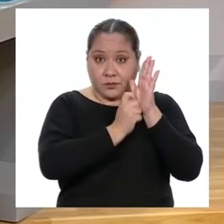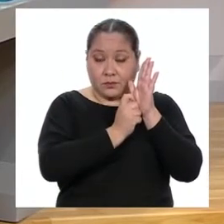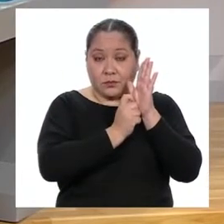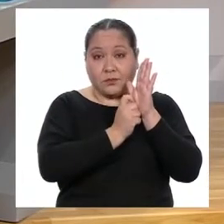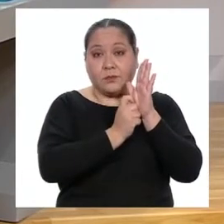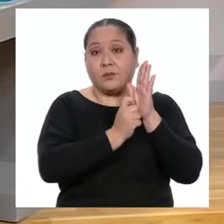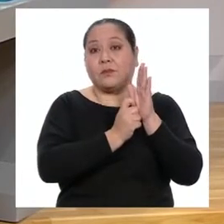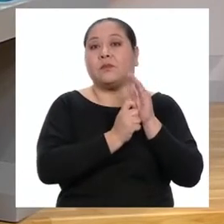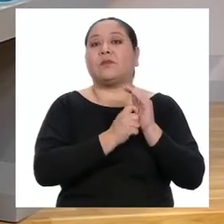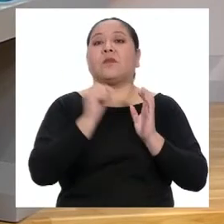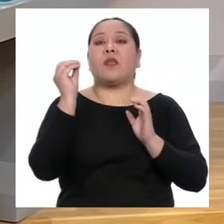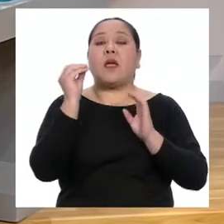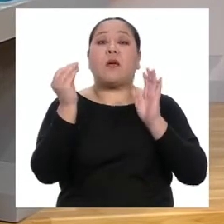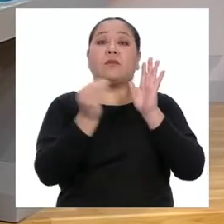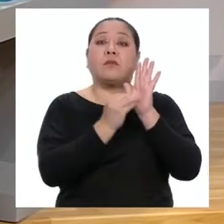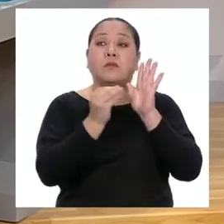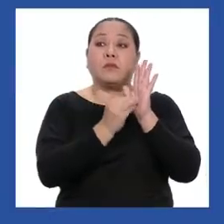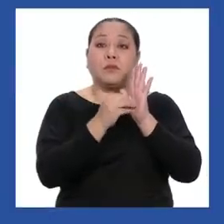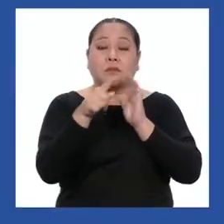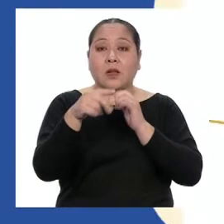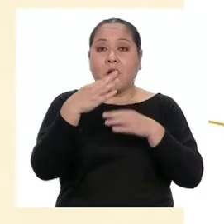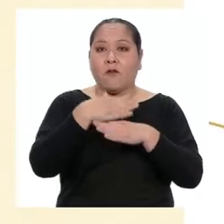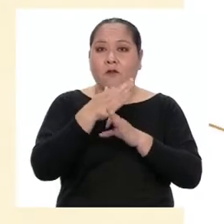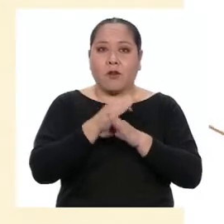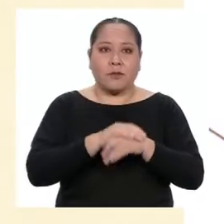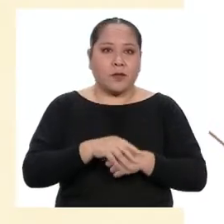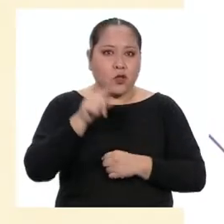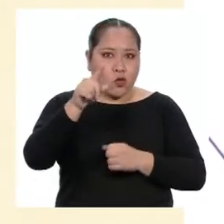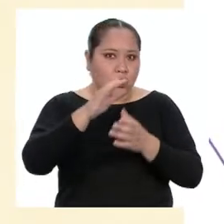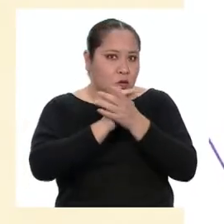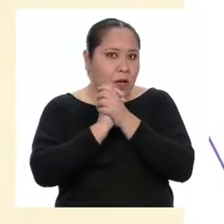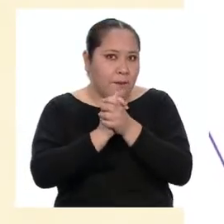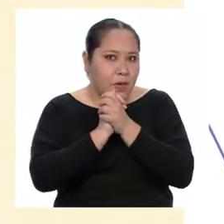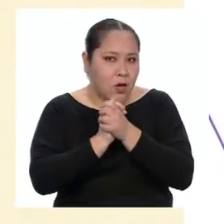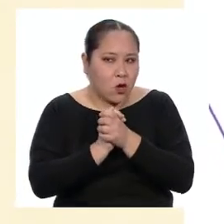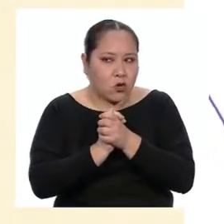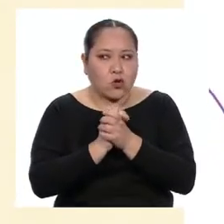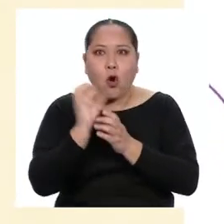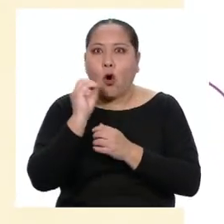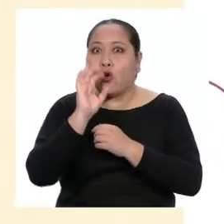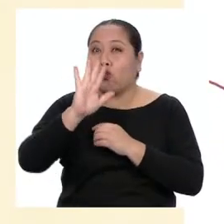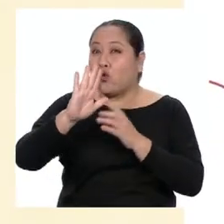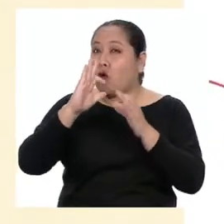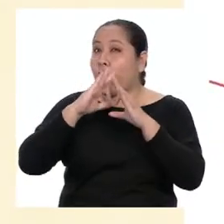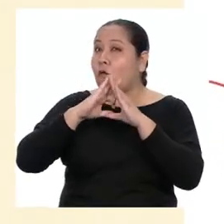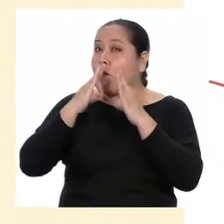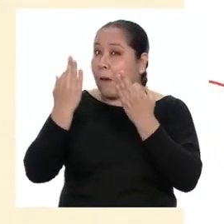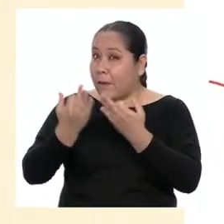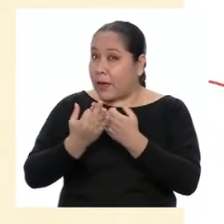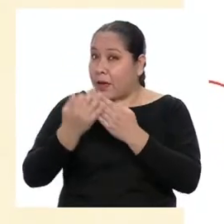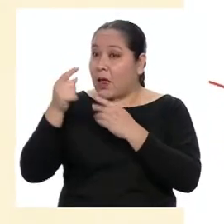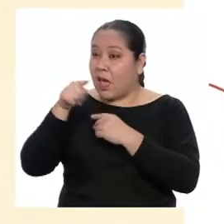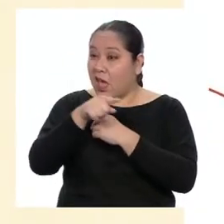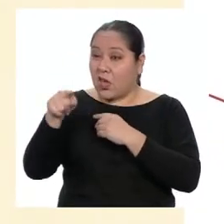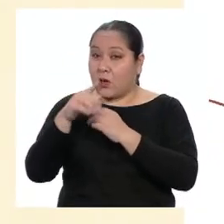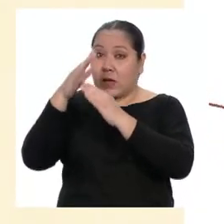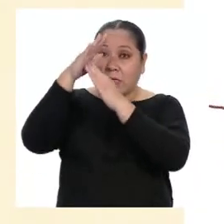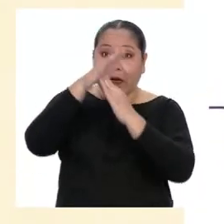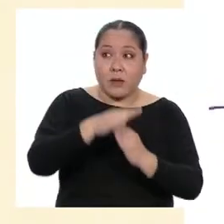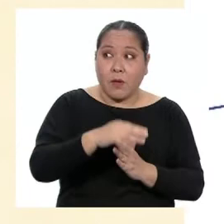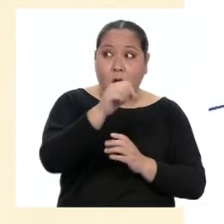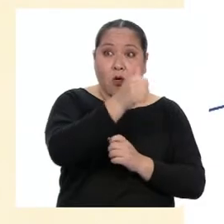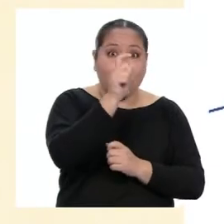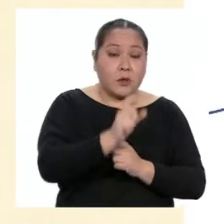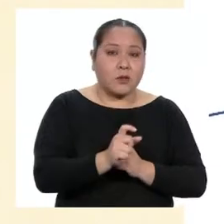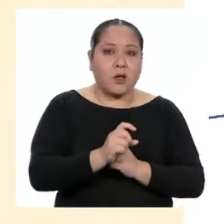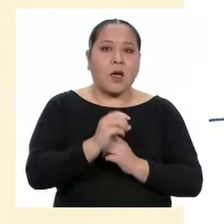marcar. Quedaría de la siguiente manera. ¿Tus amigos o familiares han discriminado a alguien? Y colocamos para